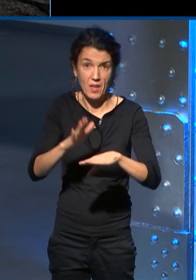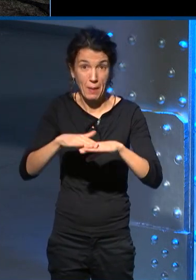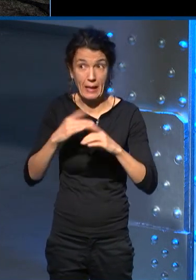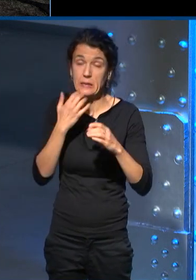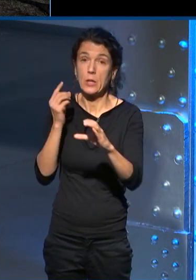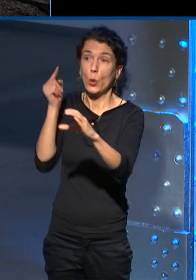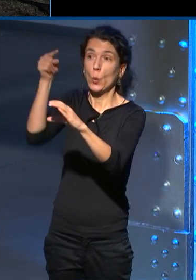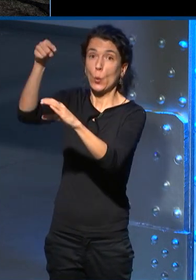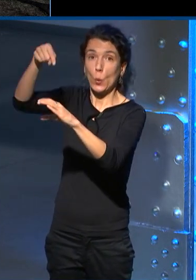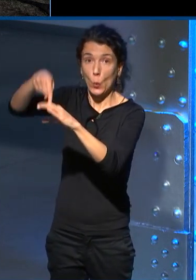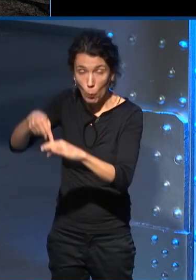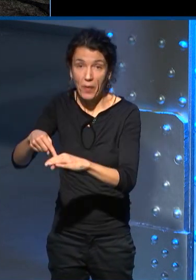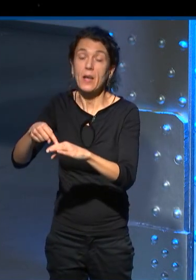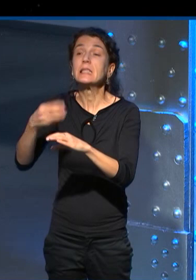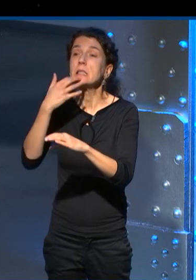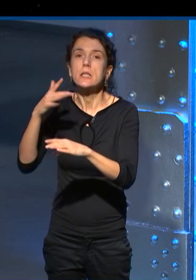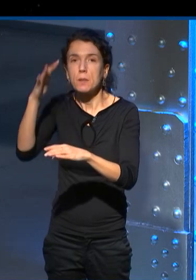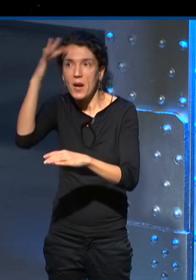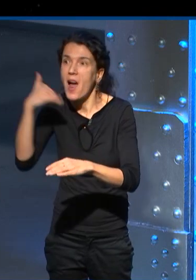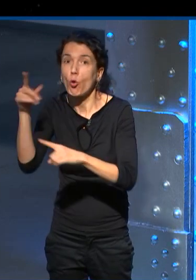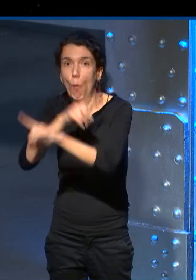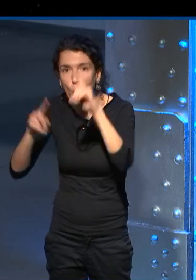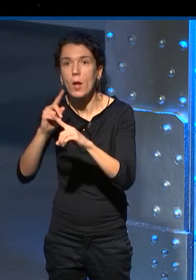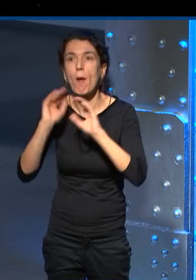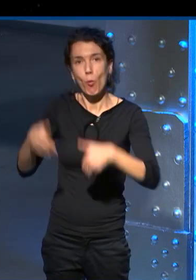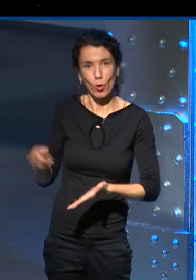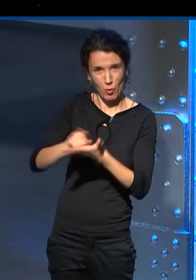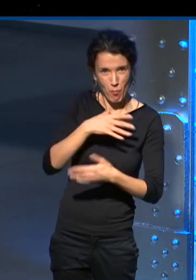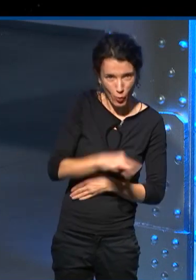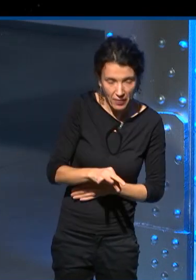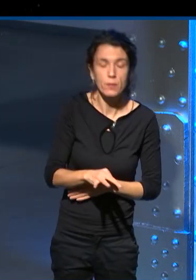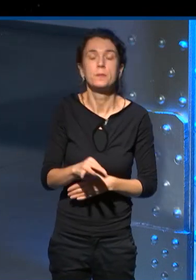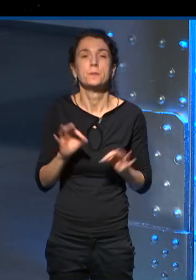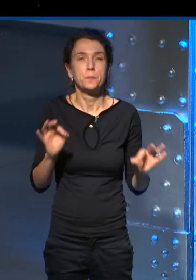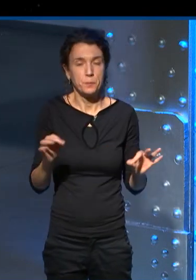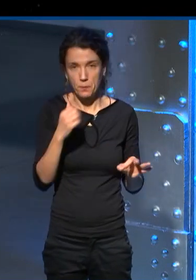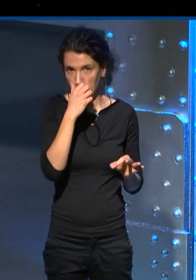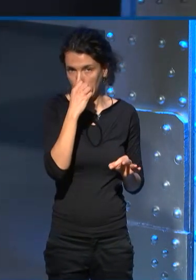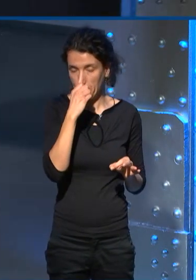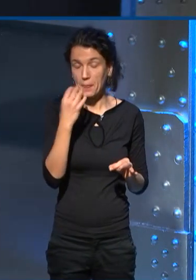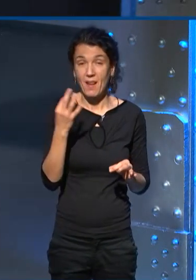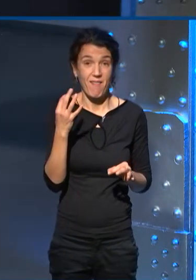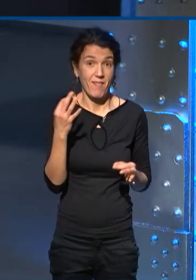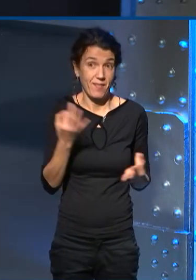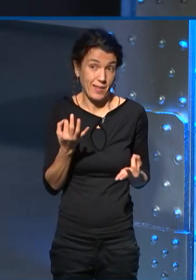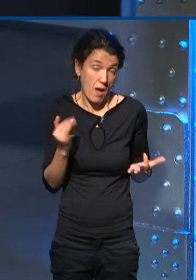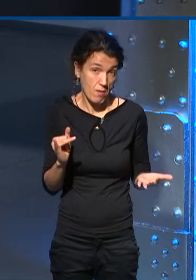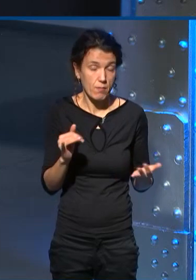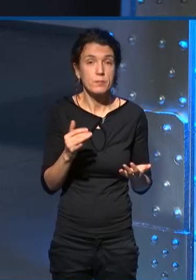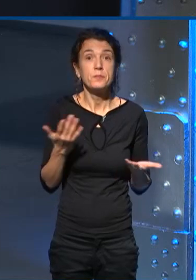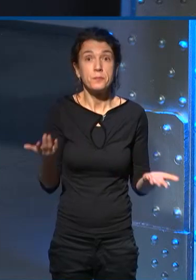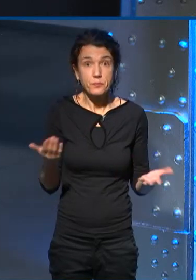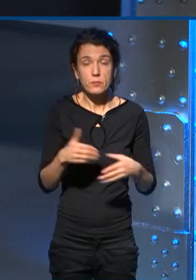si te pasa algo te puedas subir ese cohete y volver de Marte. O sea que no es trivial en absoluto. ¿Qué tenemos? Pues